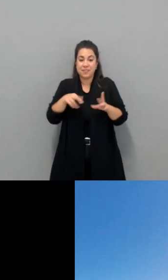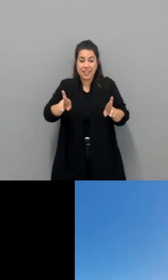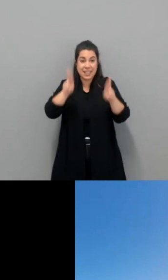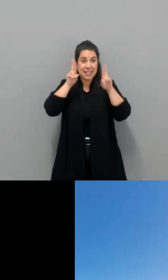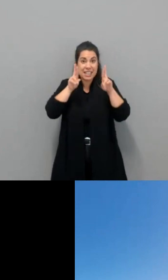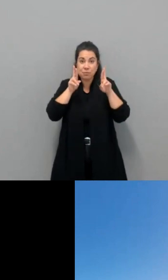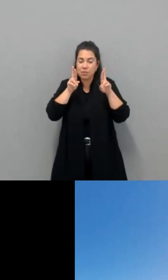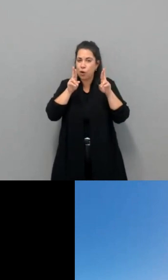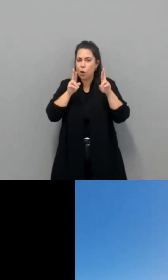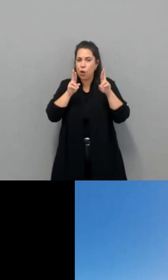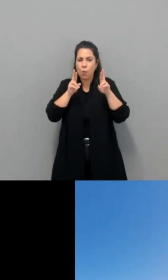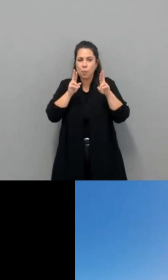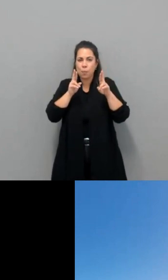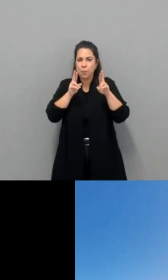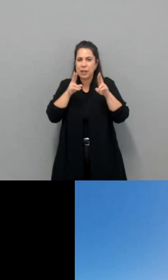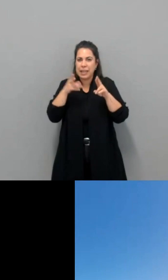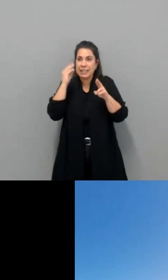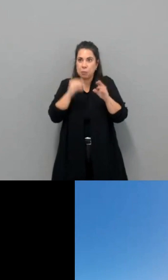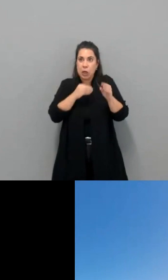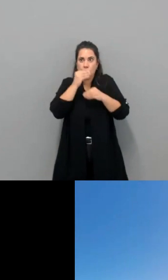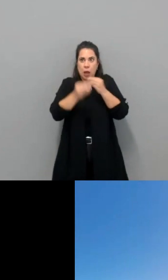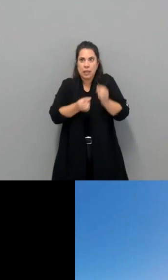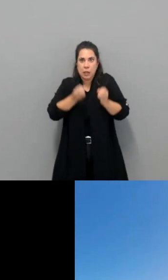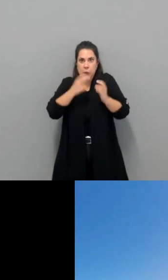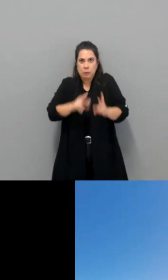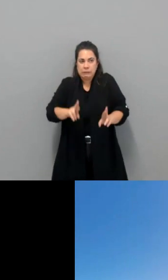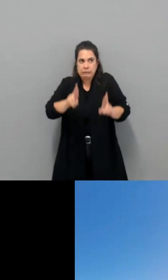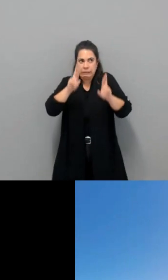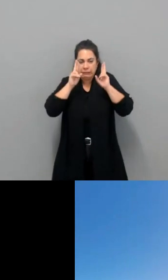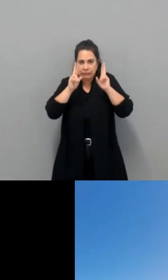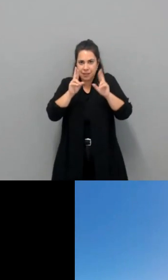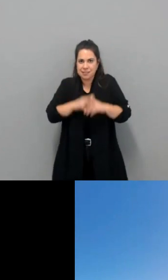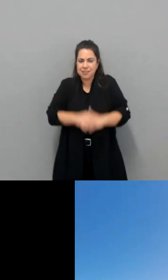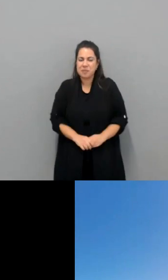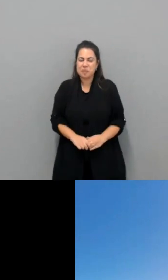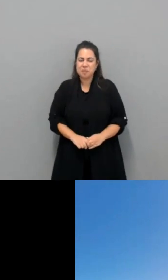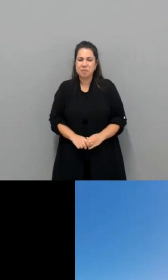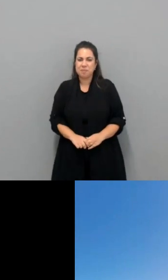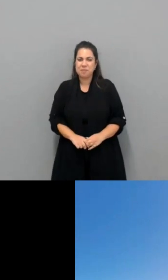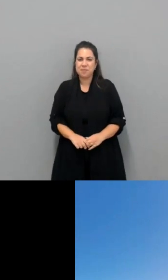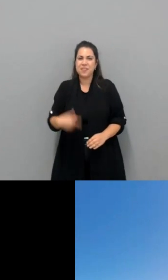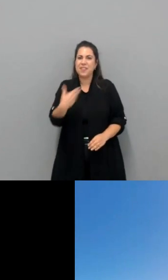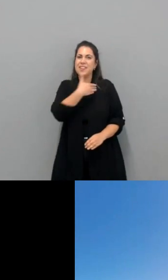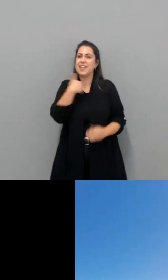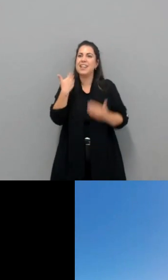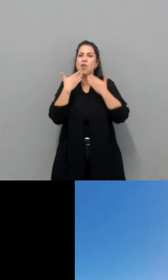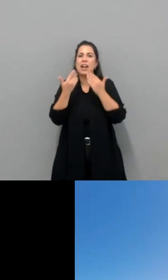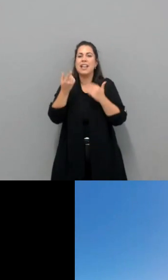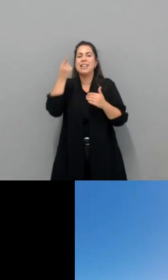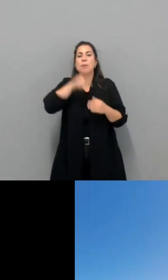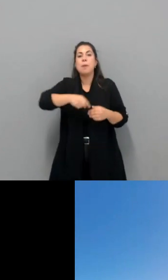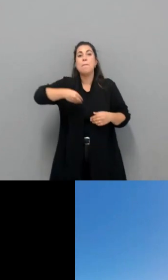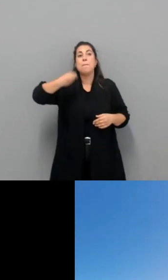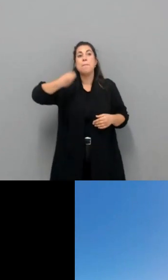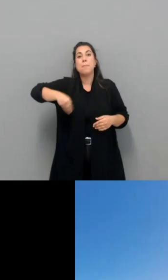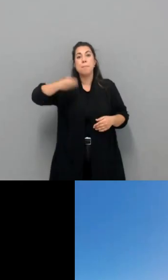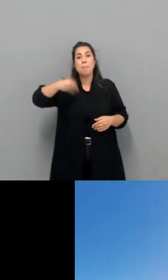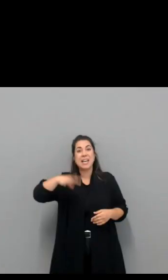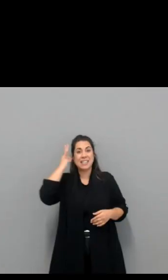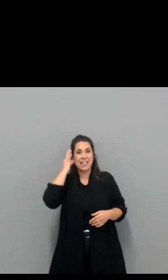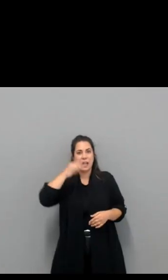hacerlo a la altura de las expectativas de Ángeles. Quería dar las gracias a la presidenta, a